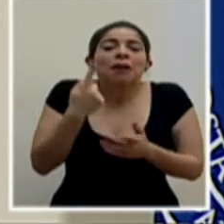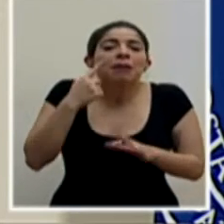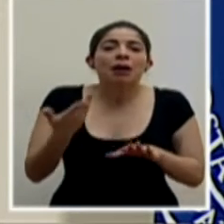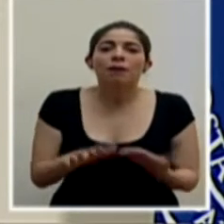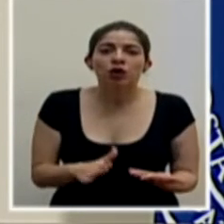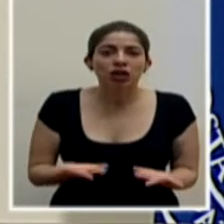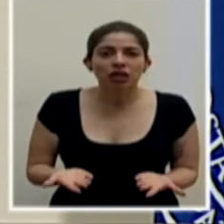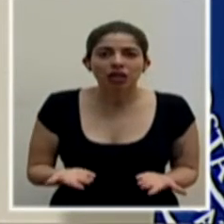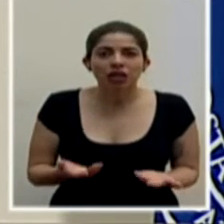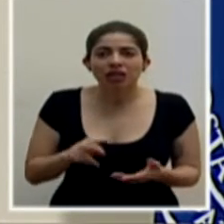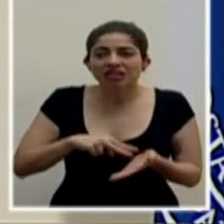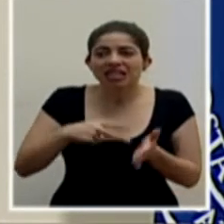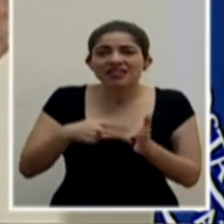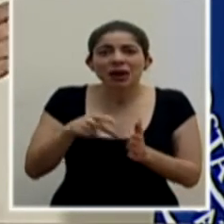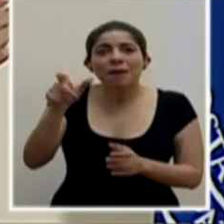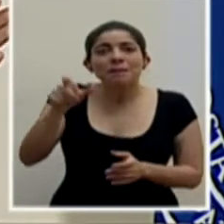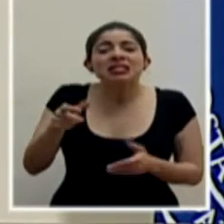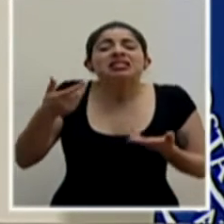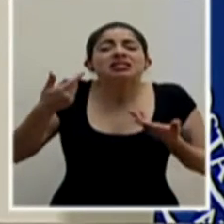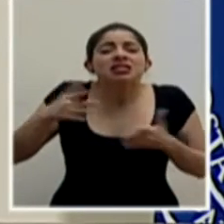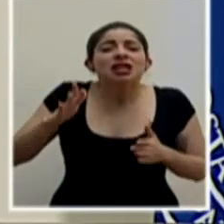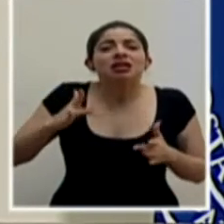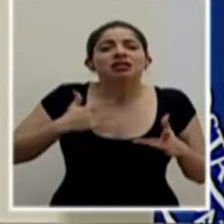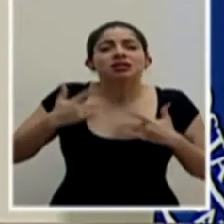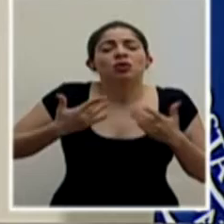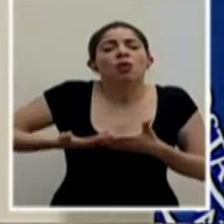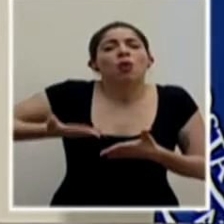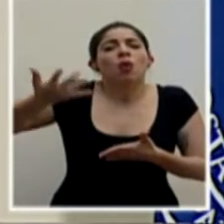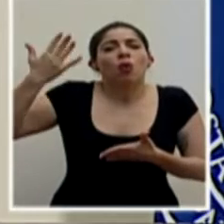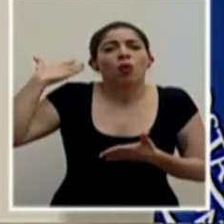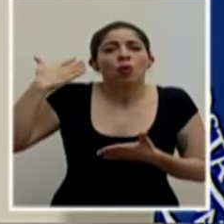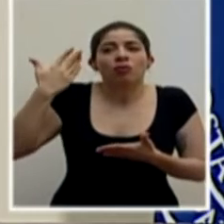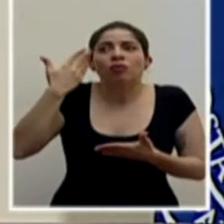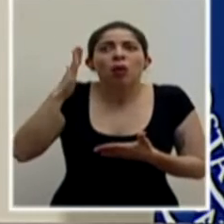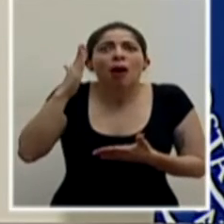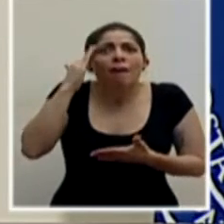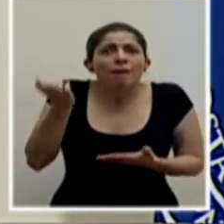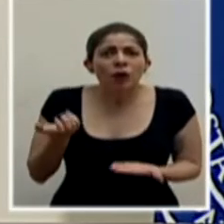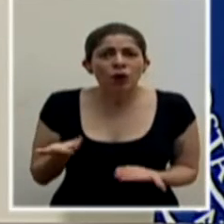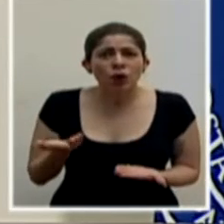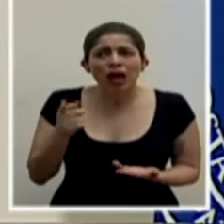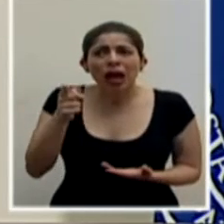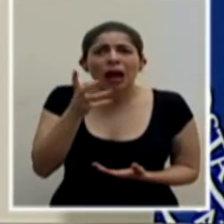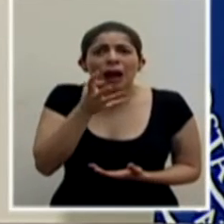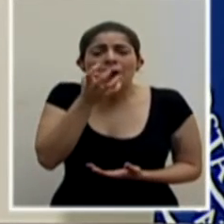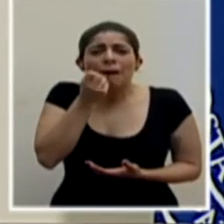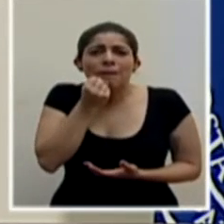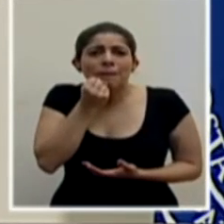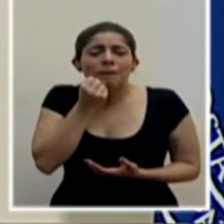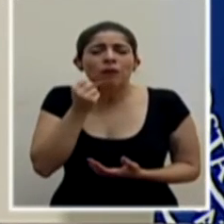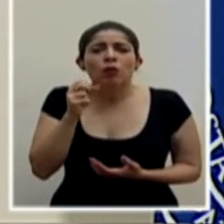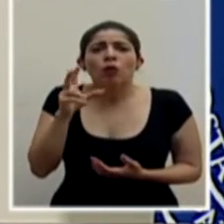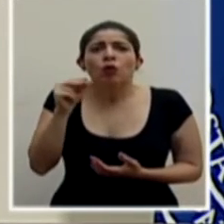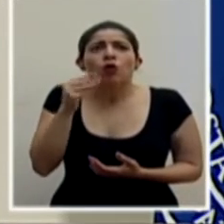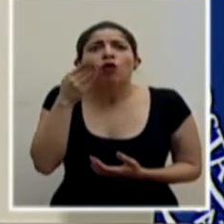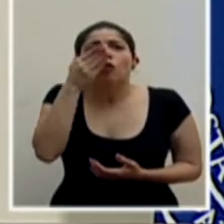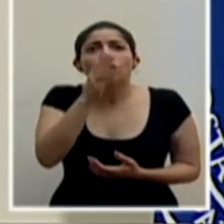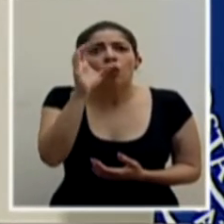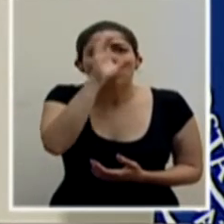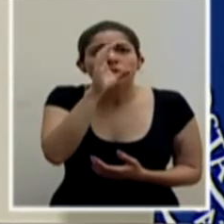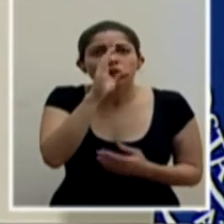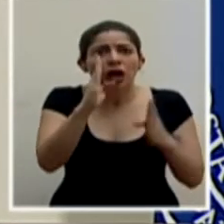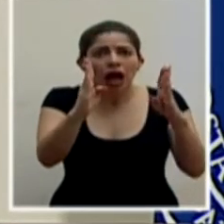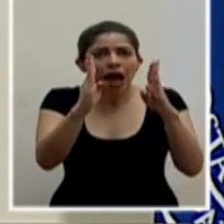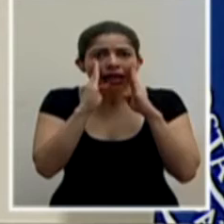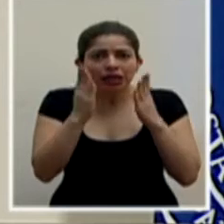es un paciente que tenía síntomas previos. No sabemos por qué, no estaba buscando esa